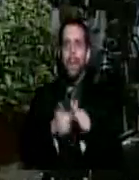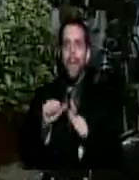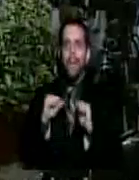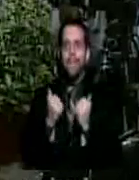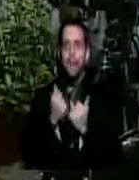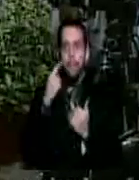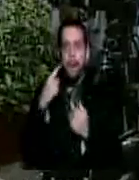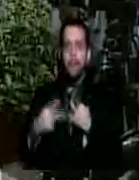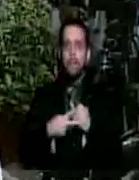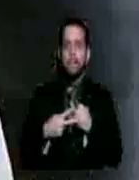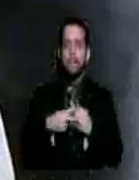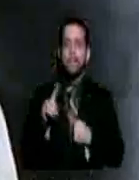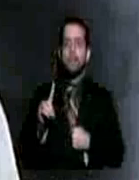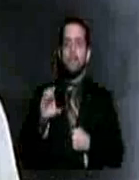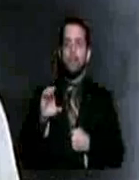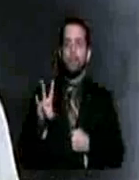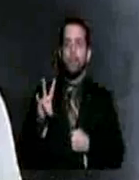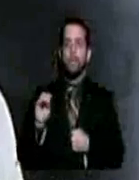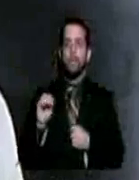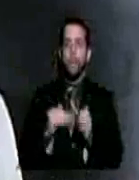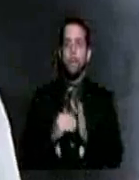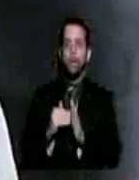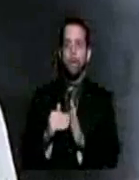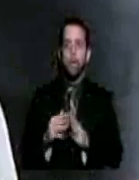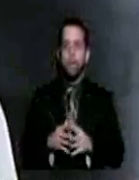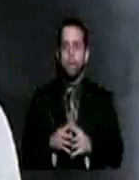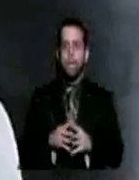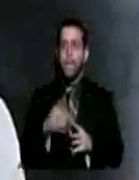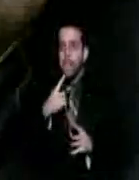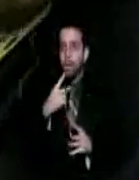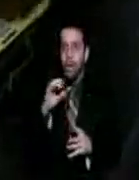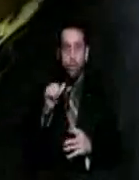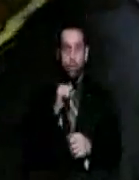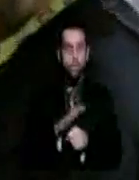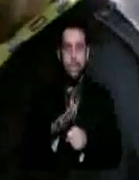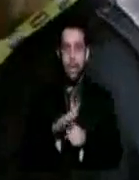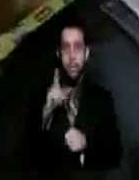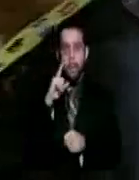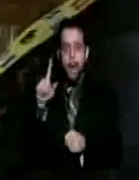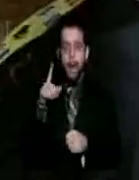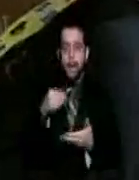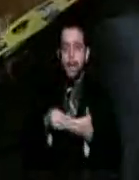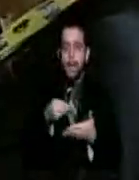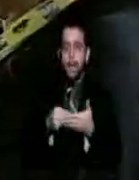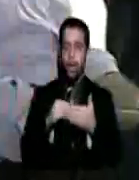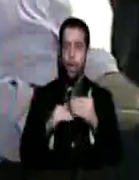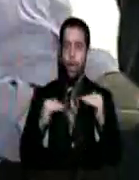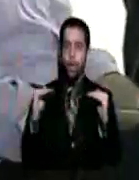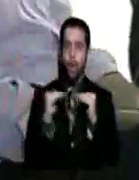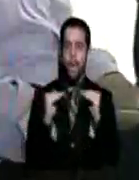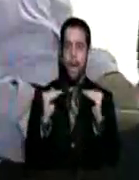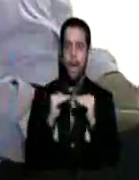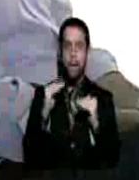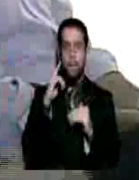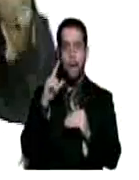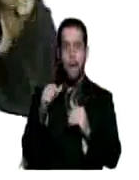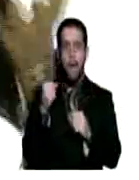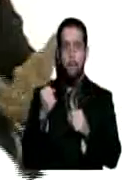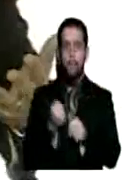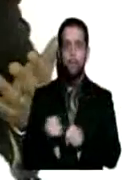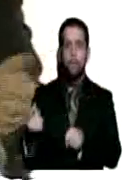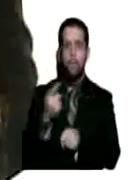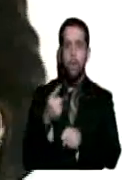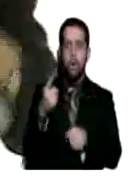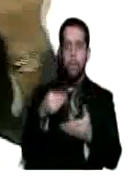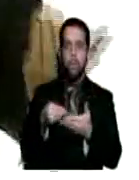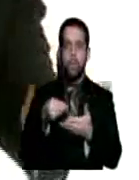170 millones de forma permanente, sostuvo que no es suficiente para lograr el cuadre del próximo presupuesto a partir de julio. Yo